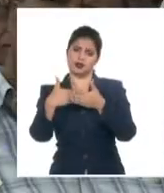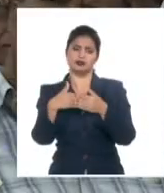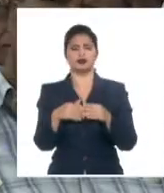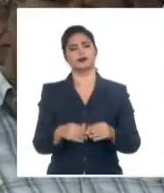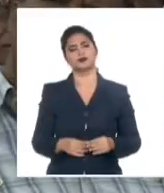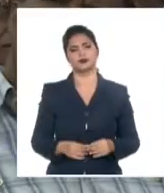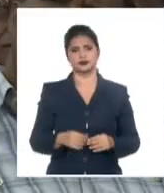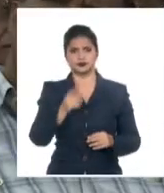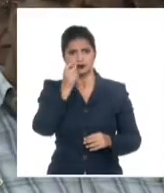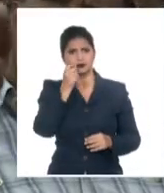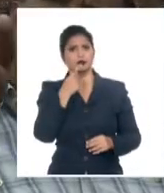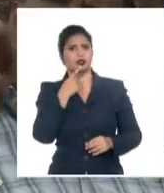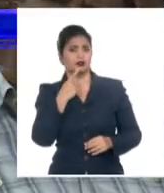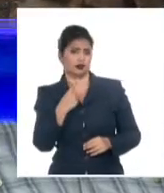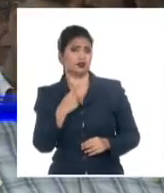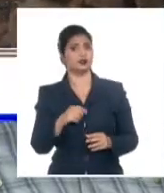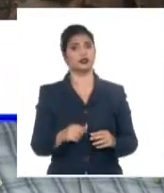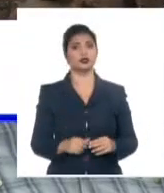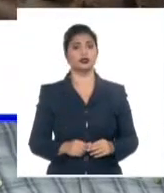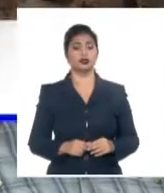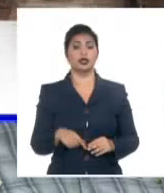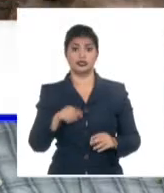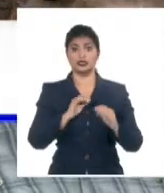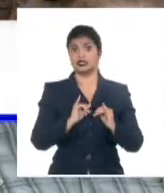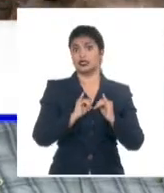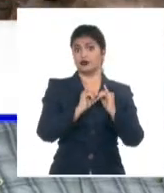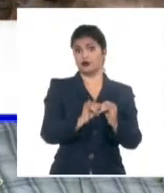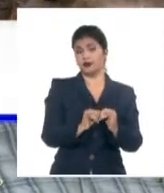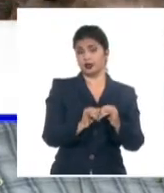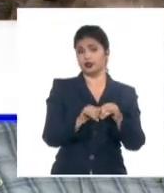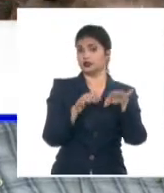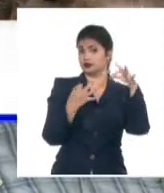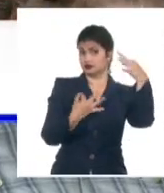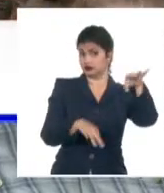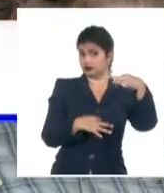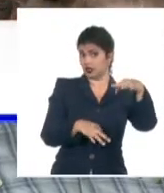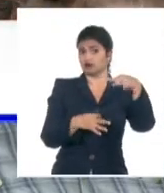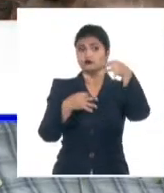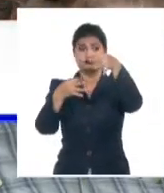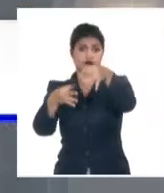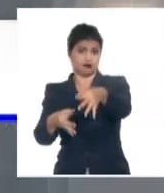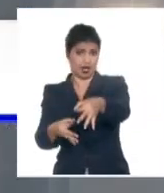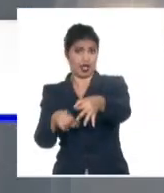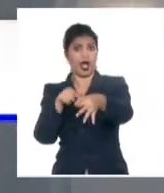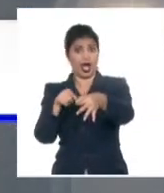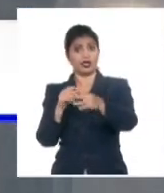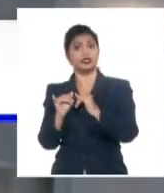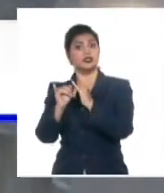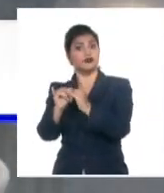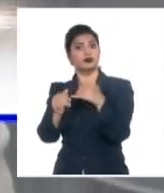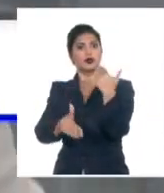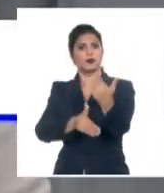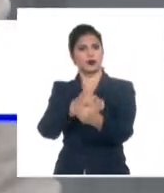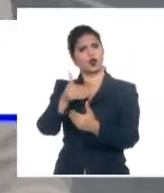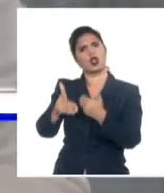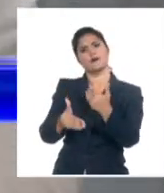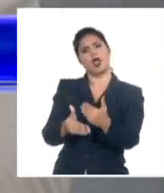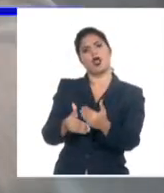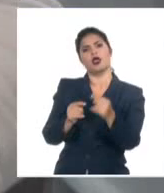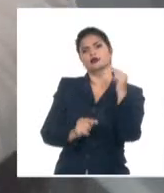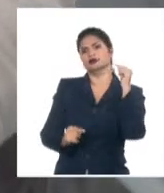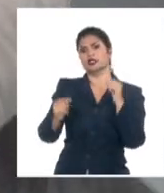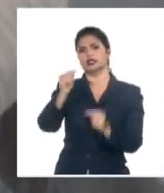Serviría de mucho para nosotros que ese informe de alguna medida traslade este problema, ese que es el problema